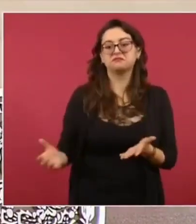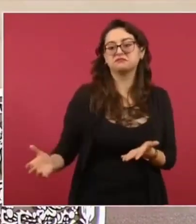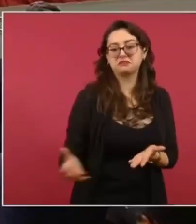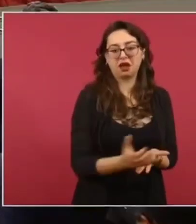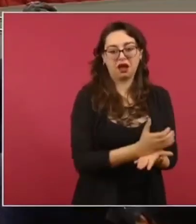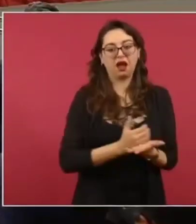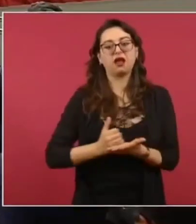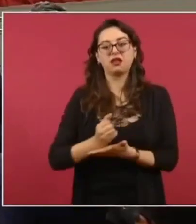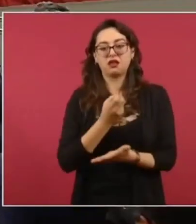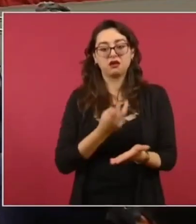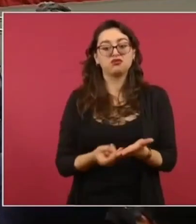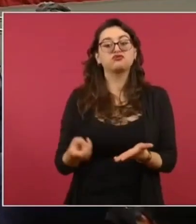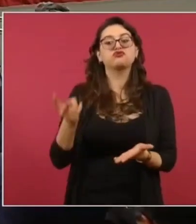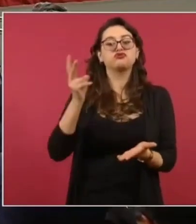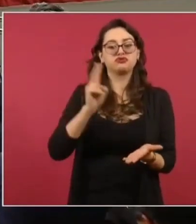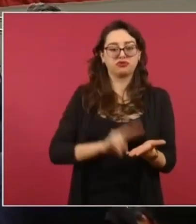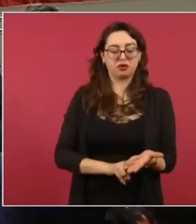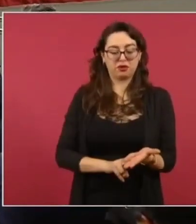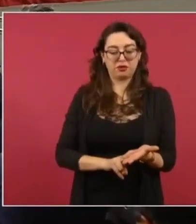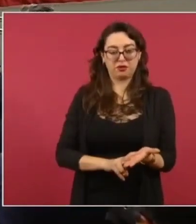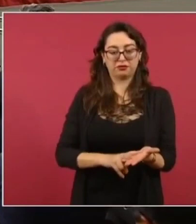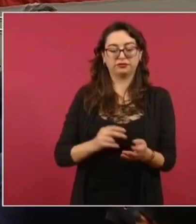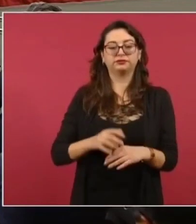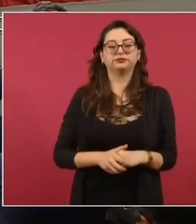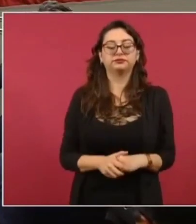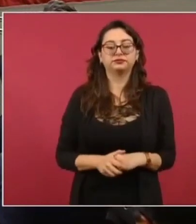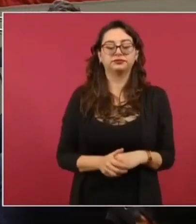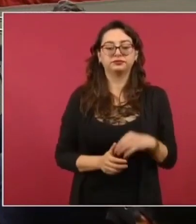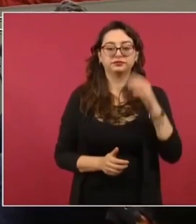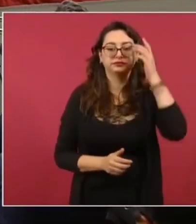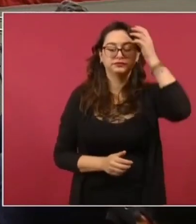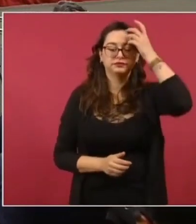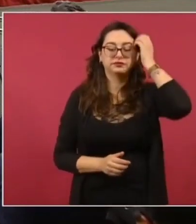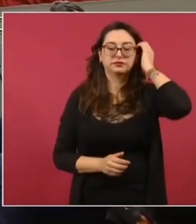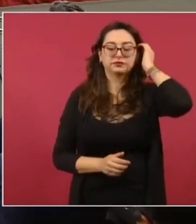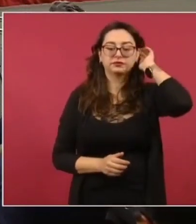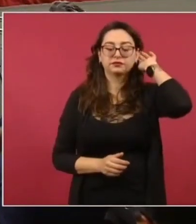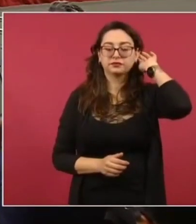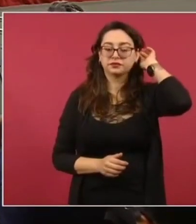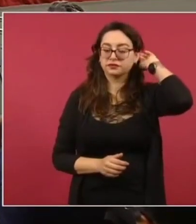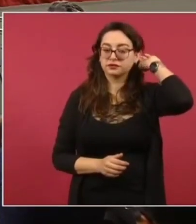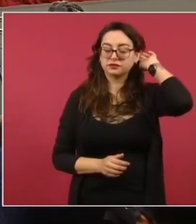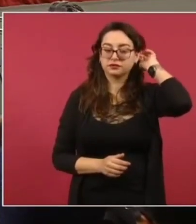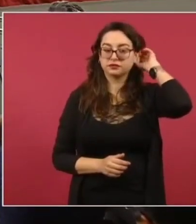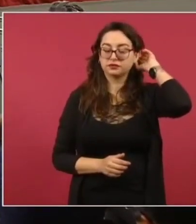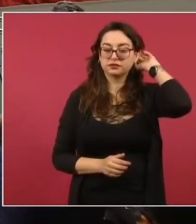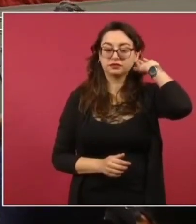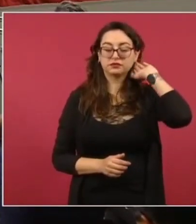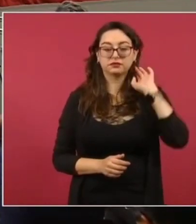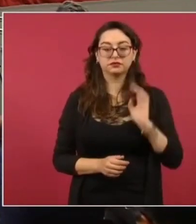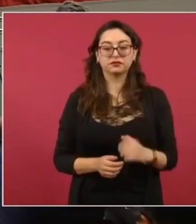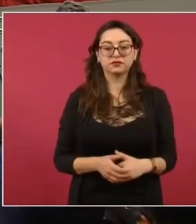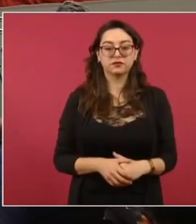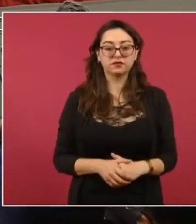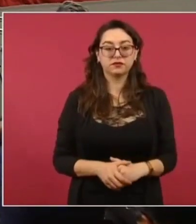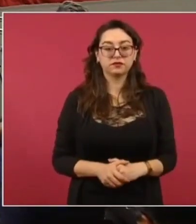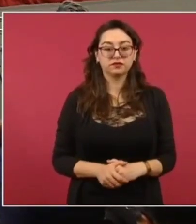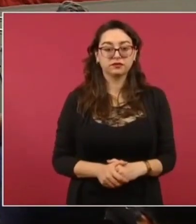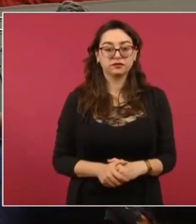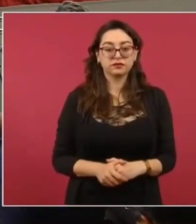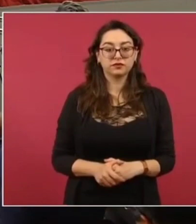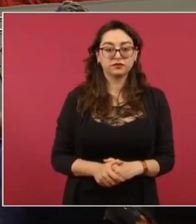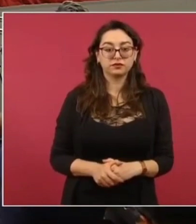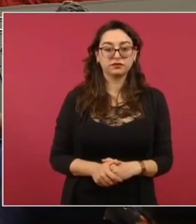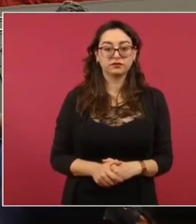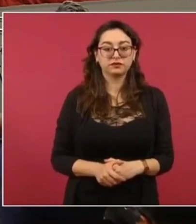Estamos también tomando en cuenta que el tiempo para reponer y para poner en